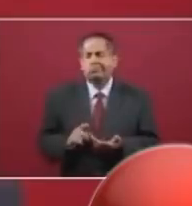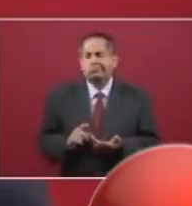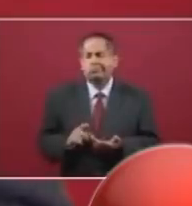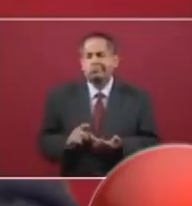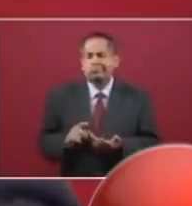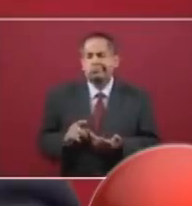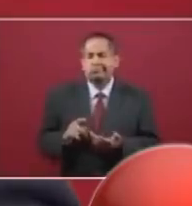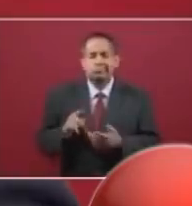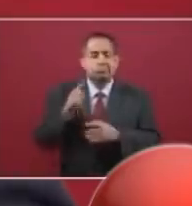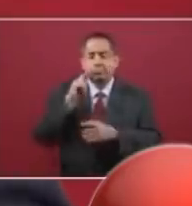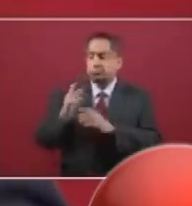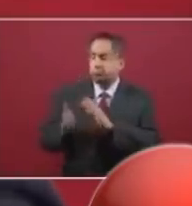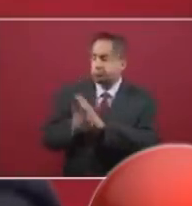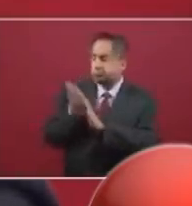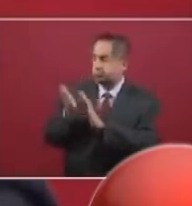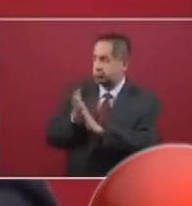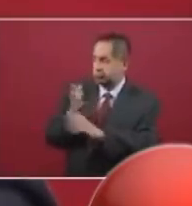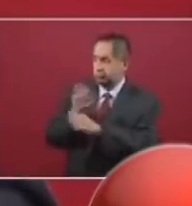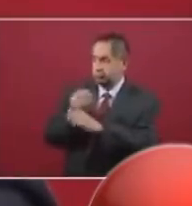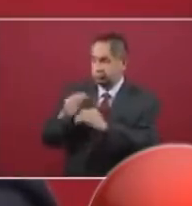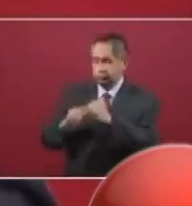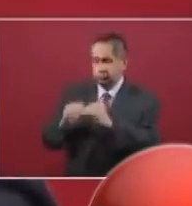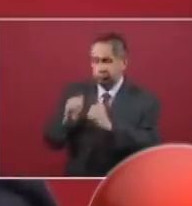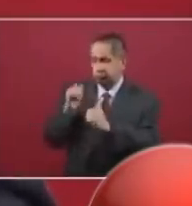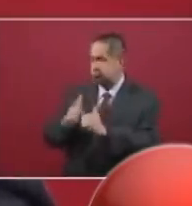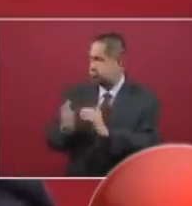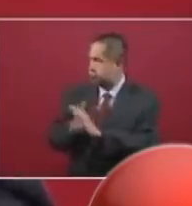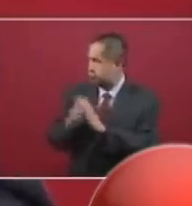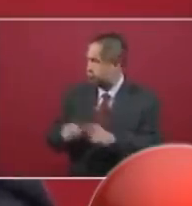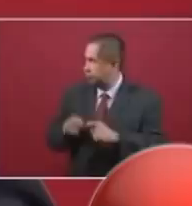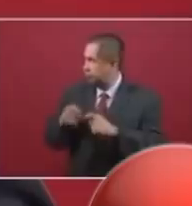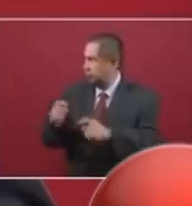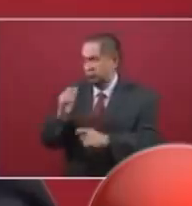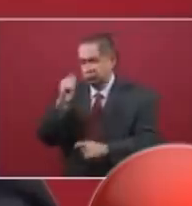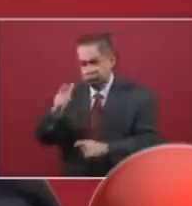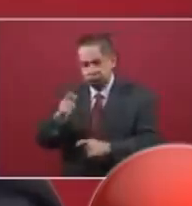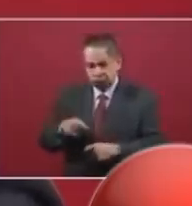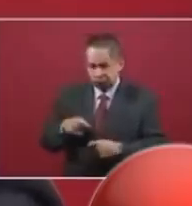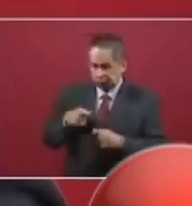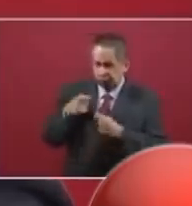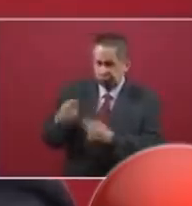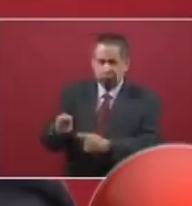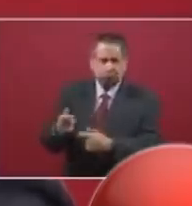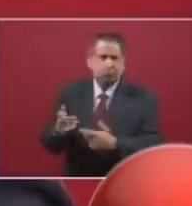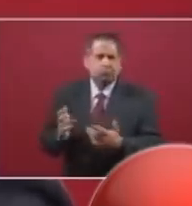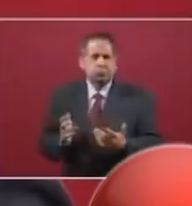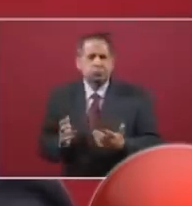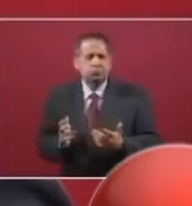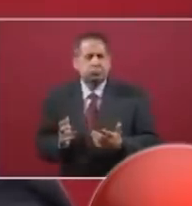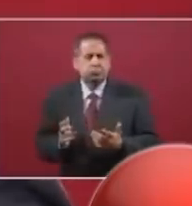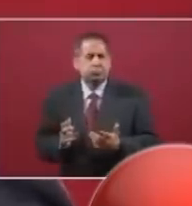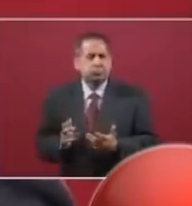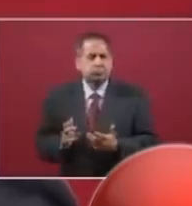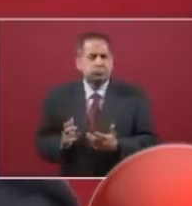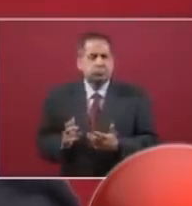a la construcción de una obra, y